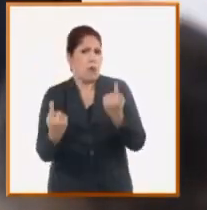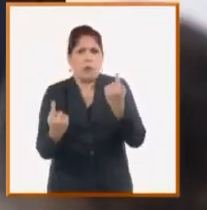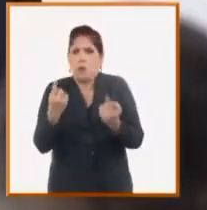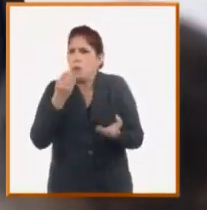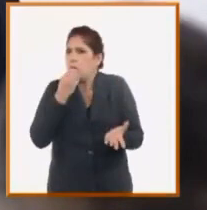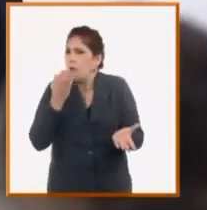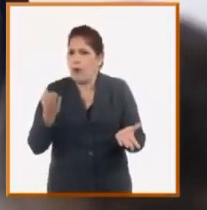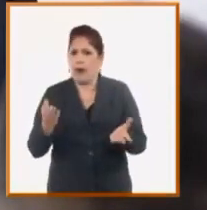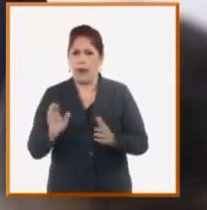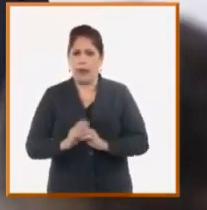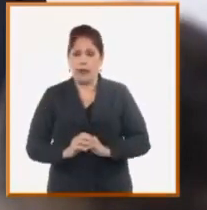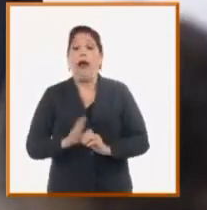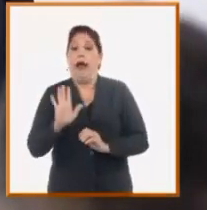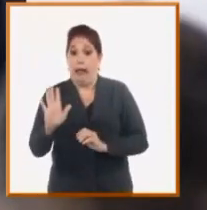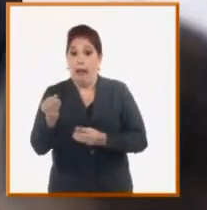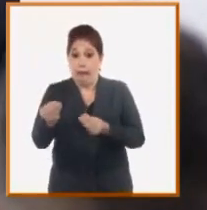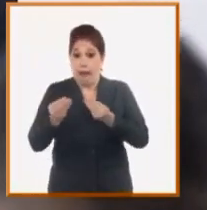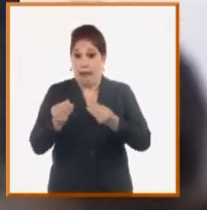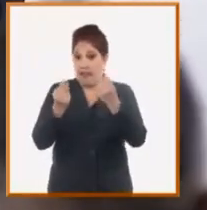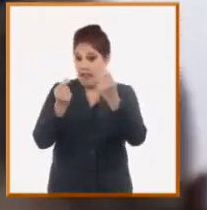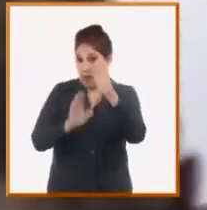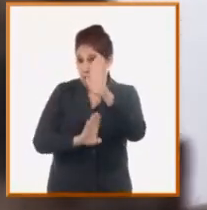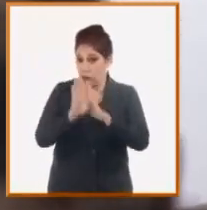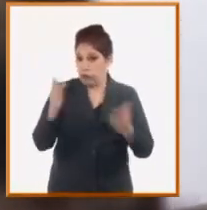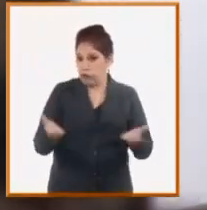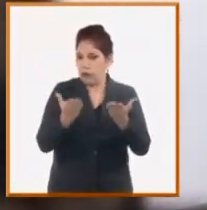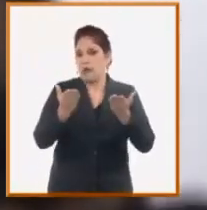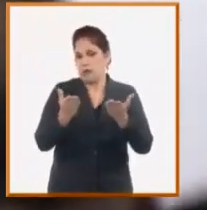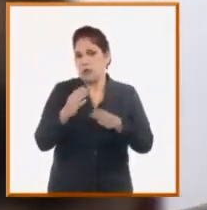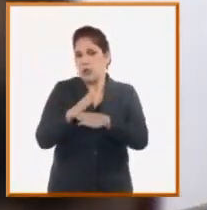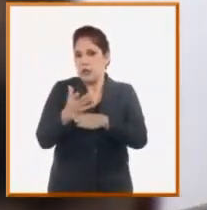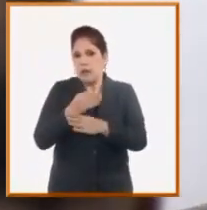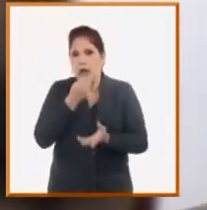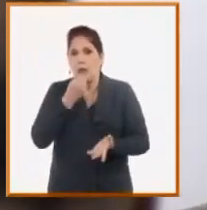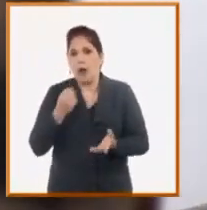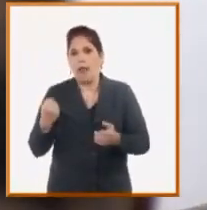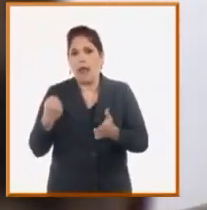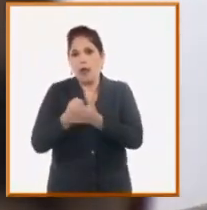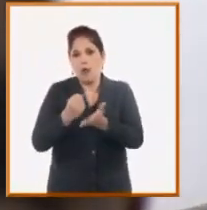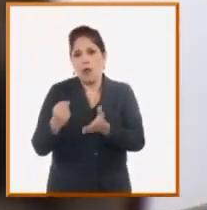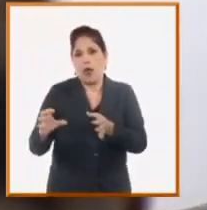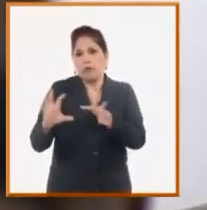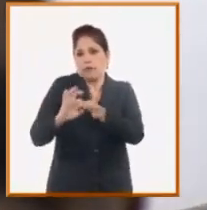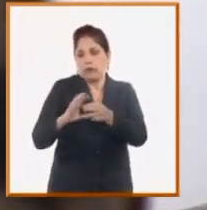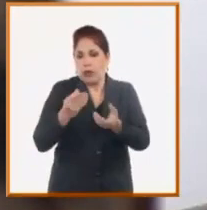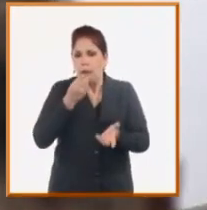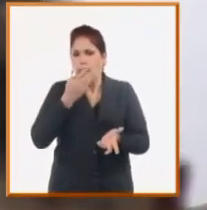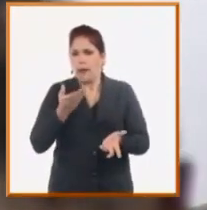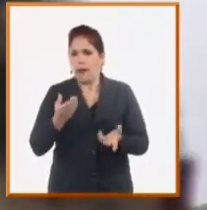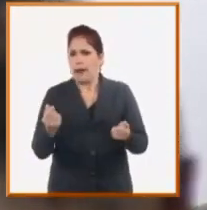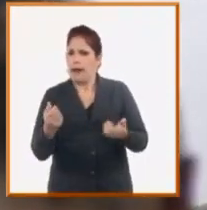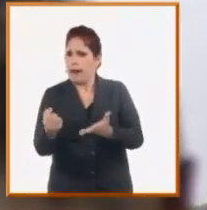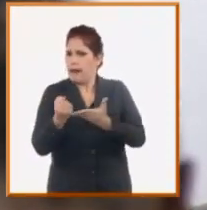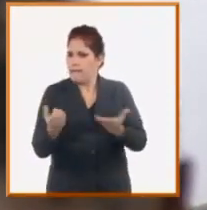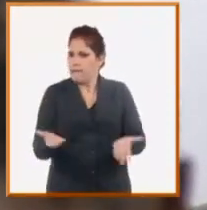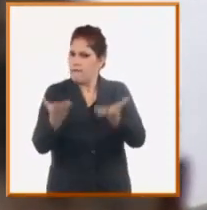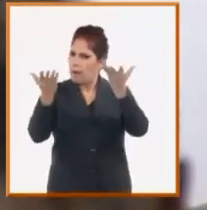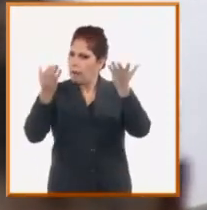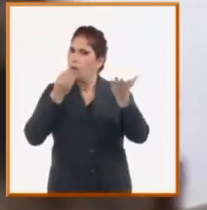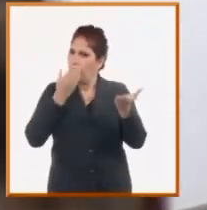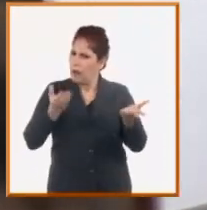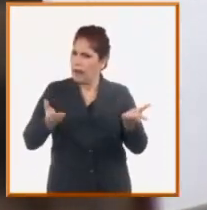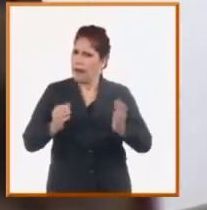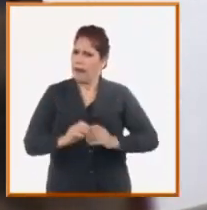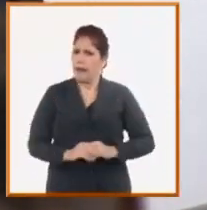los que aportan, todos los que están en el día a día aportando el desarrollo económico y social del país.